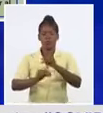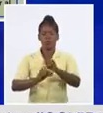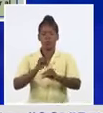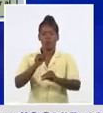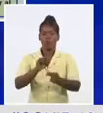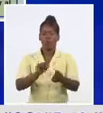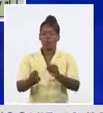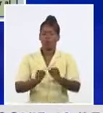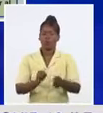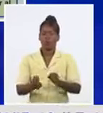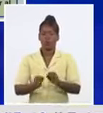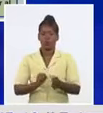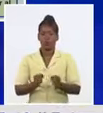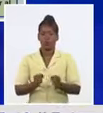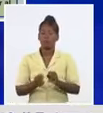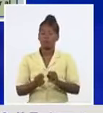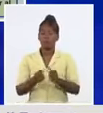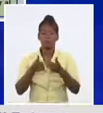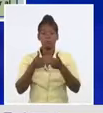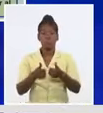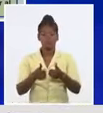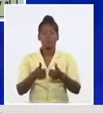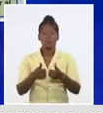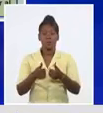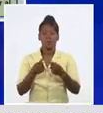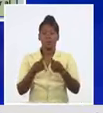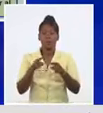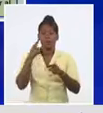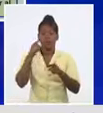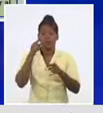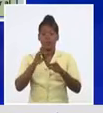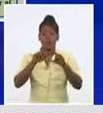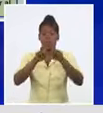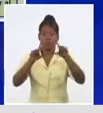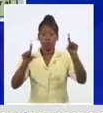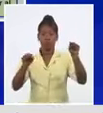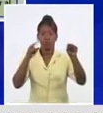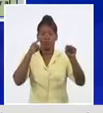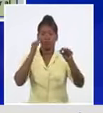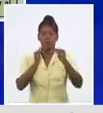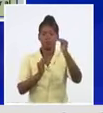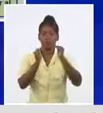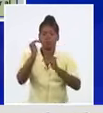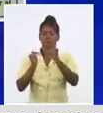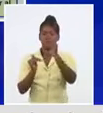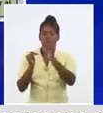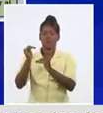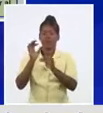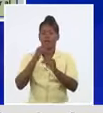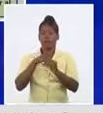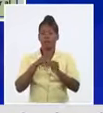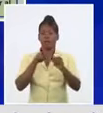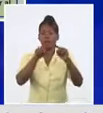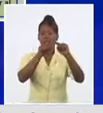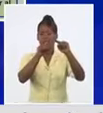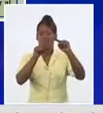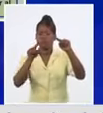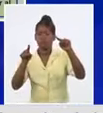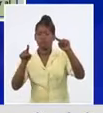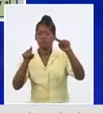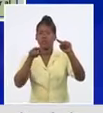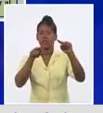son las más bajas de nuestro país. Y se puede ver la curva a la izquierda de la pantalla, que